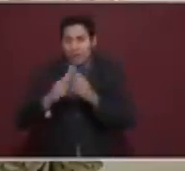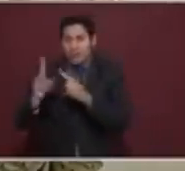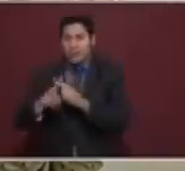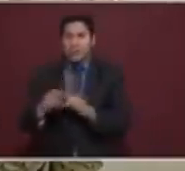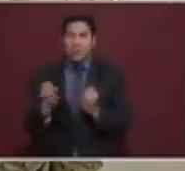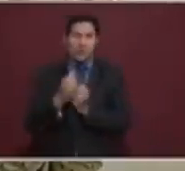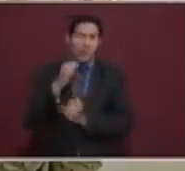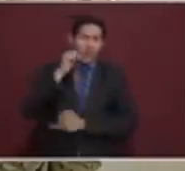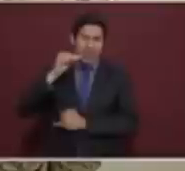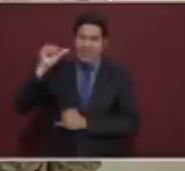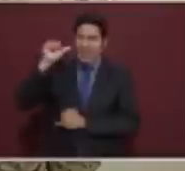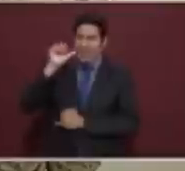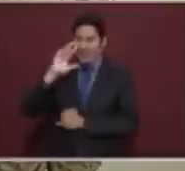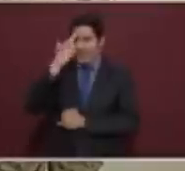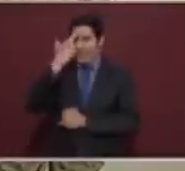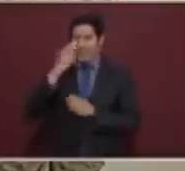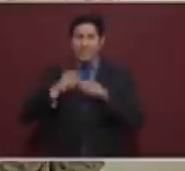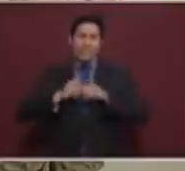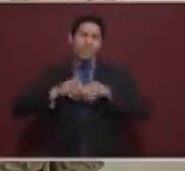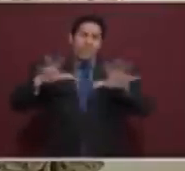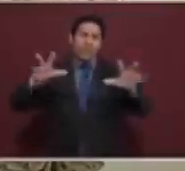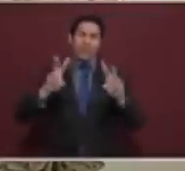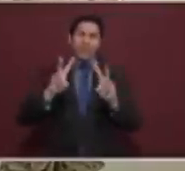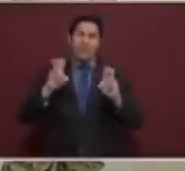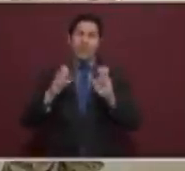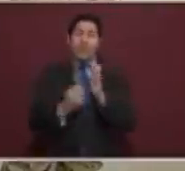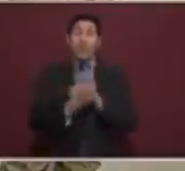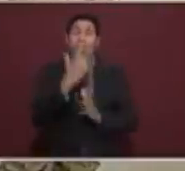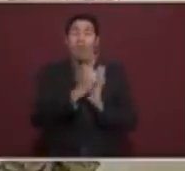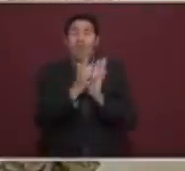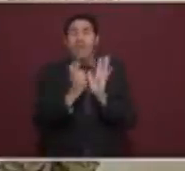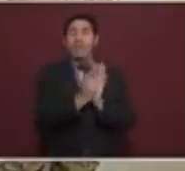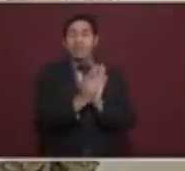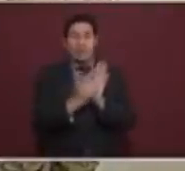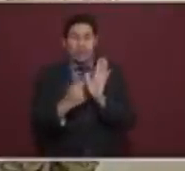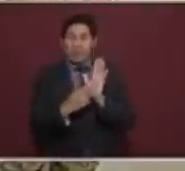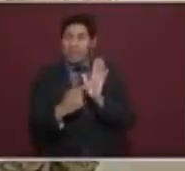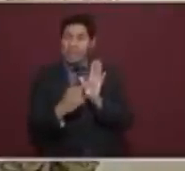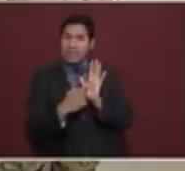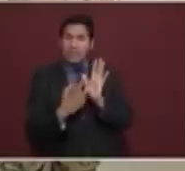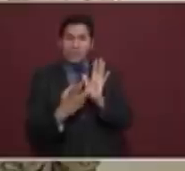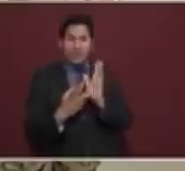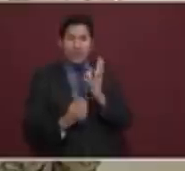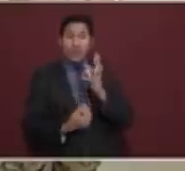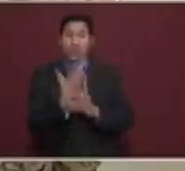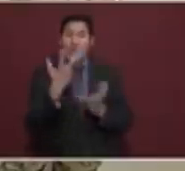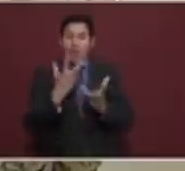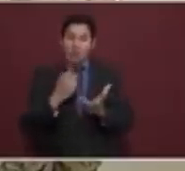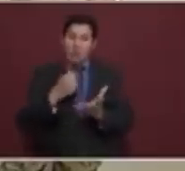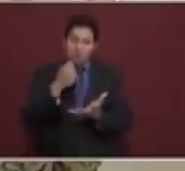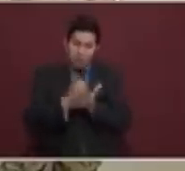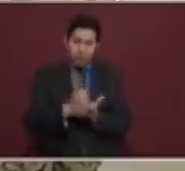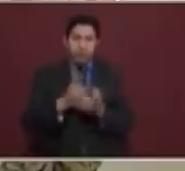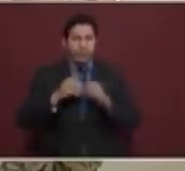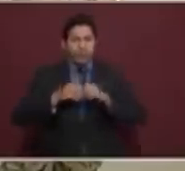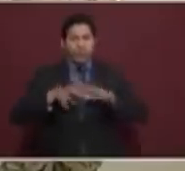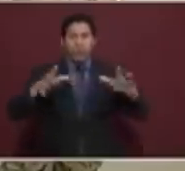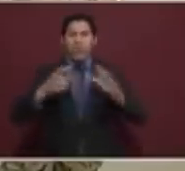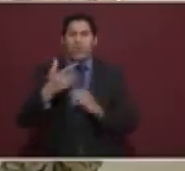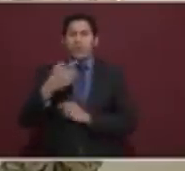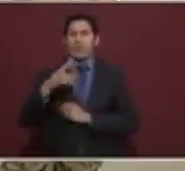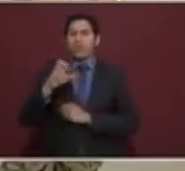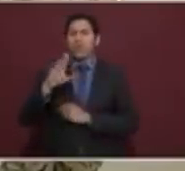publicó como informar el señor presidente el decreto que crea la guardia nacional a partir de las modificaciones